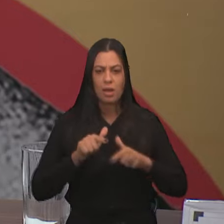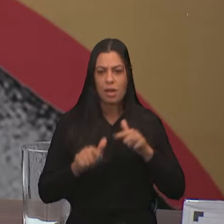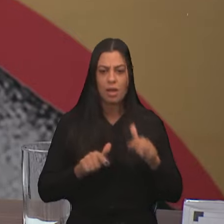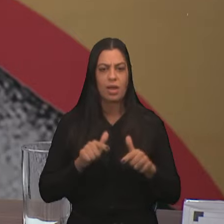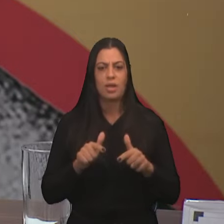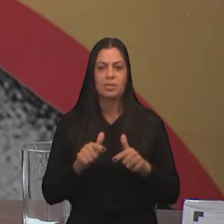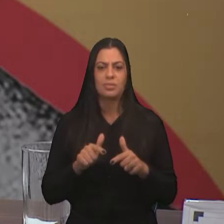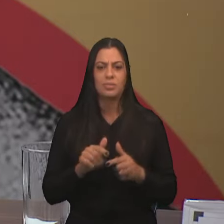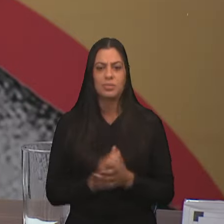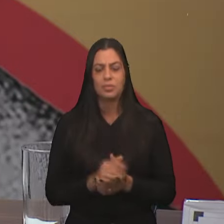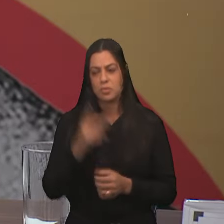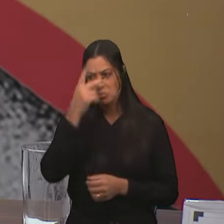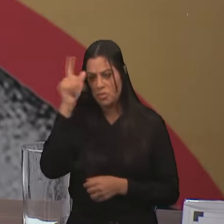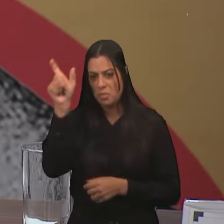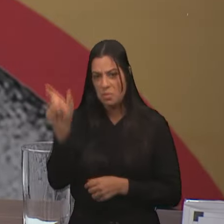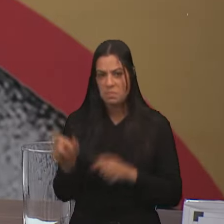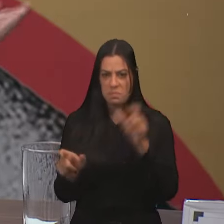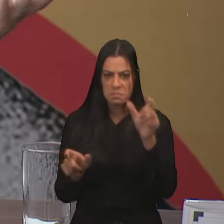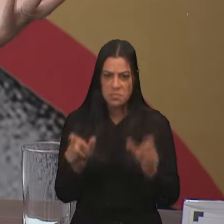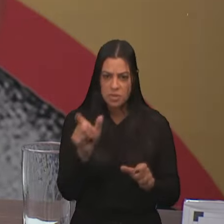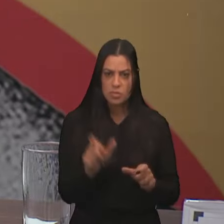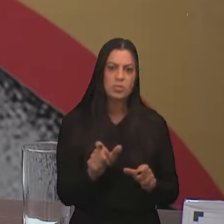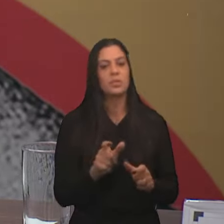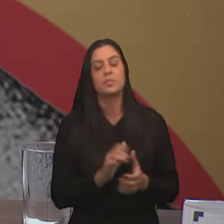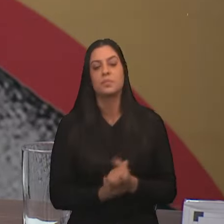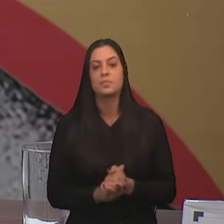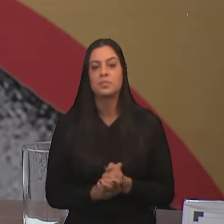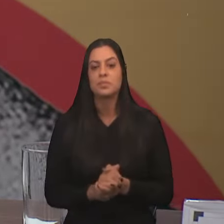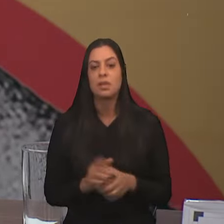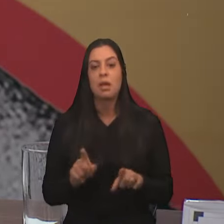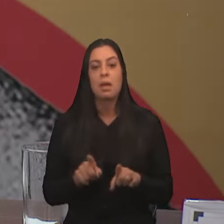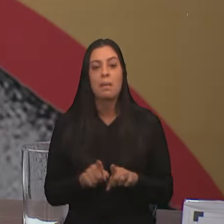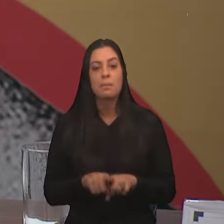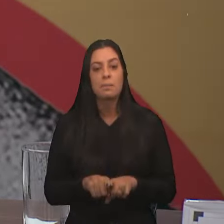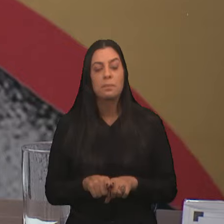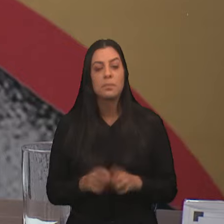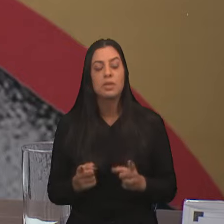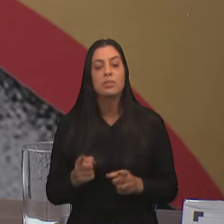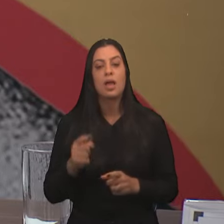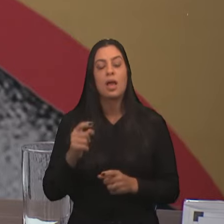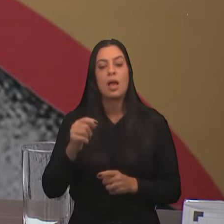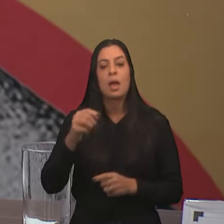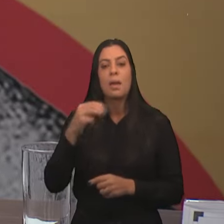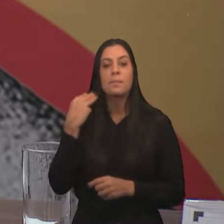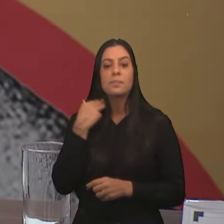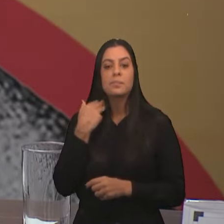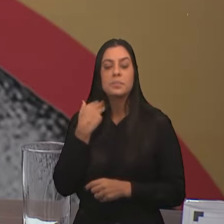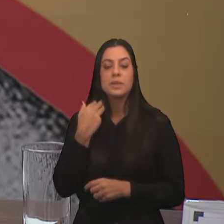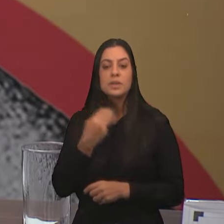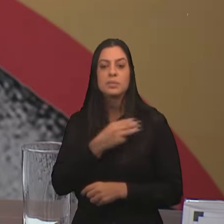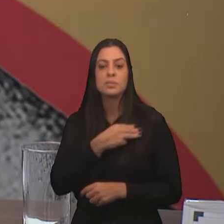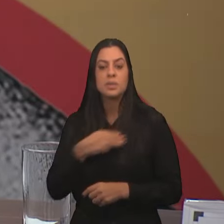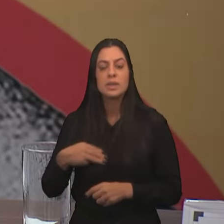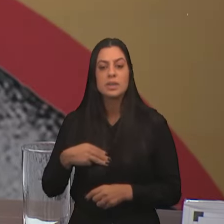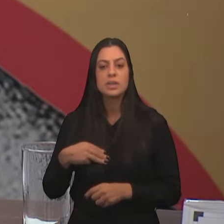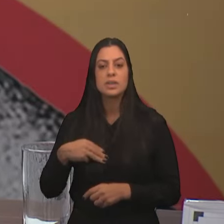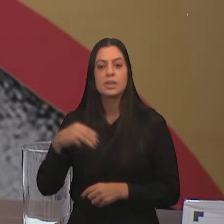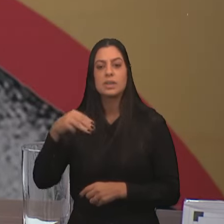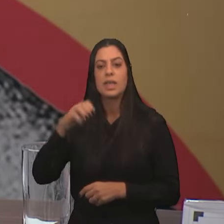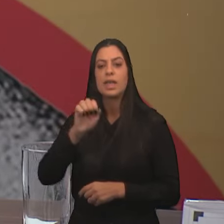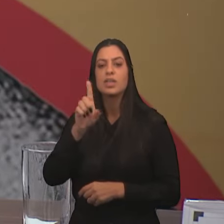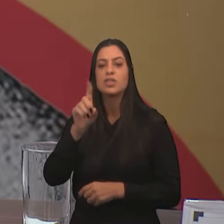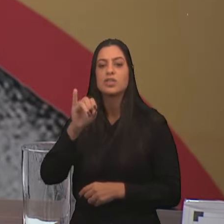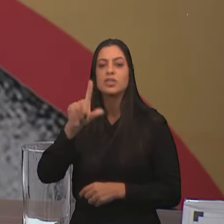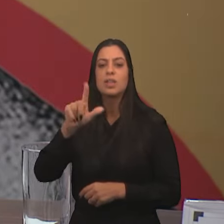y de nuestros ciudadanos. Una vez más, TSE, ministra Edileni, salió